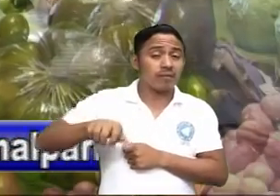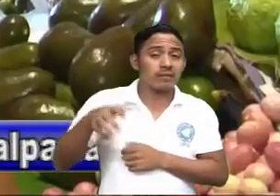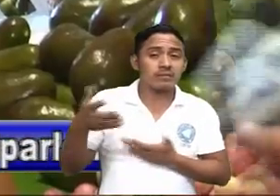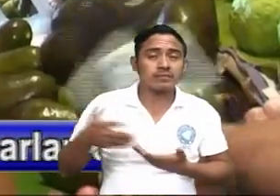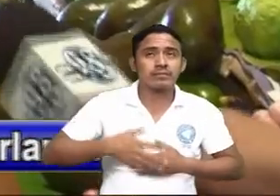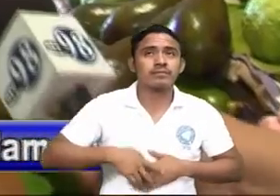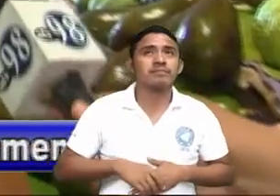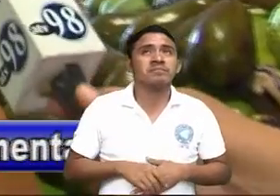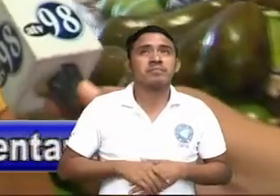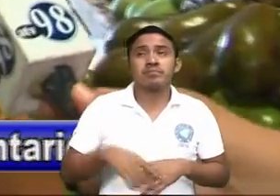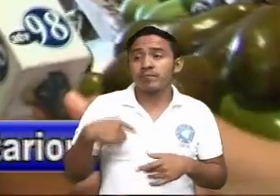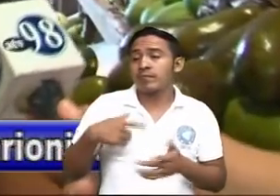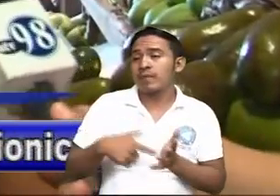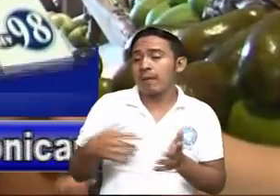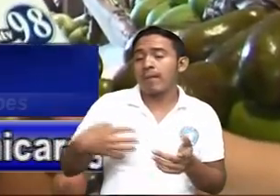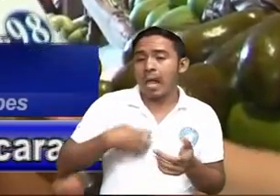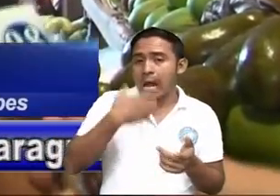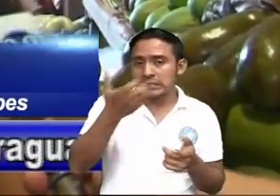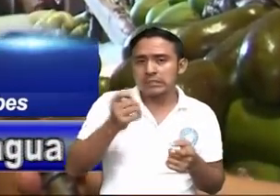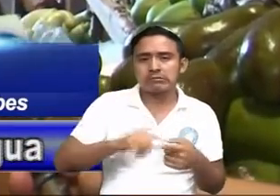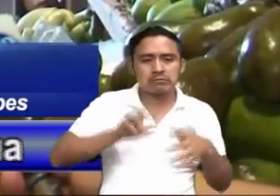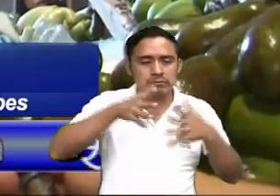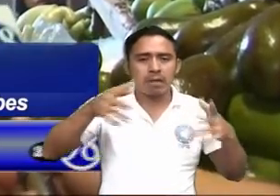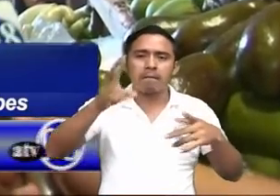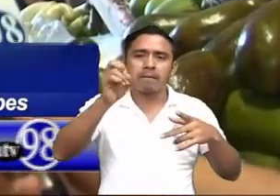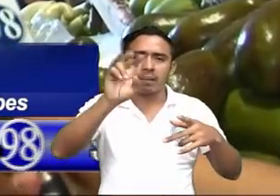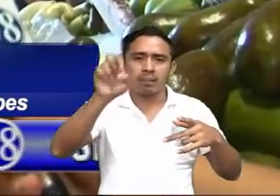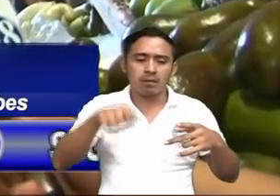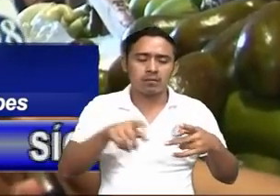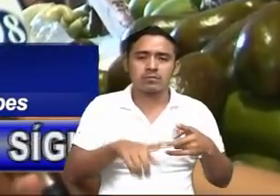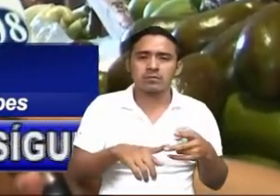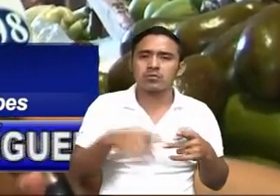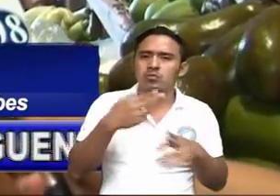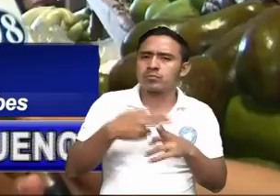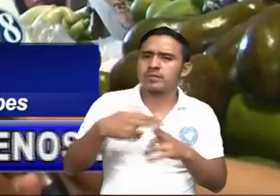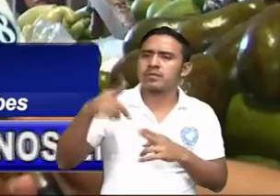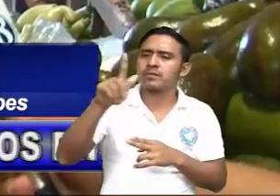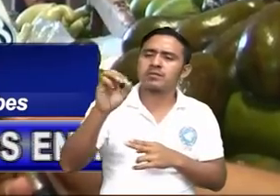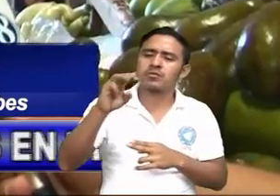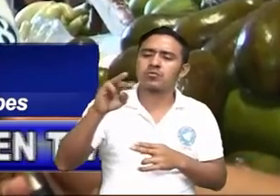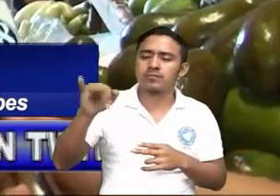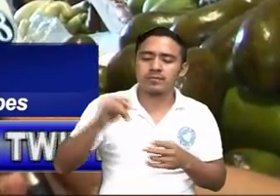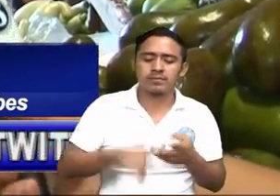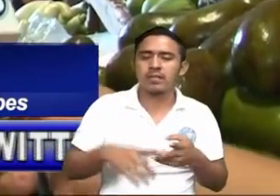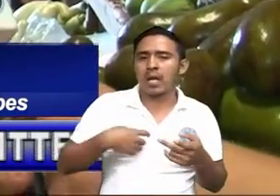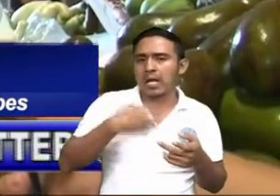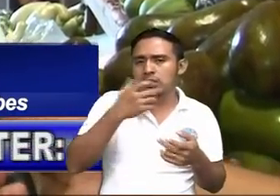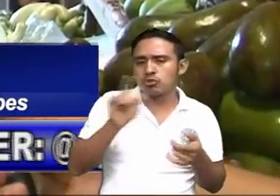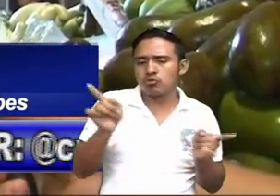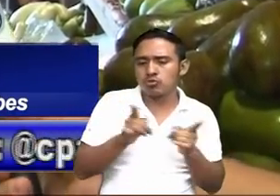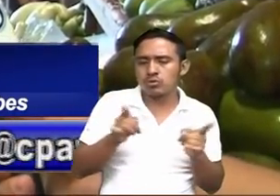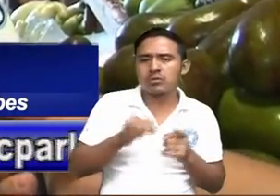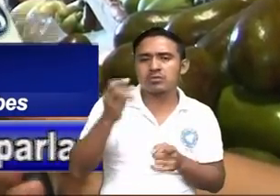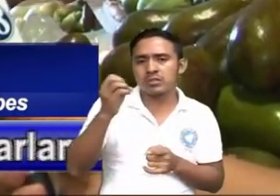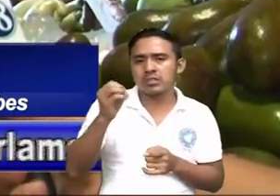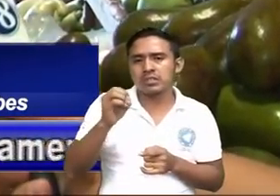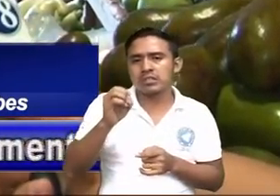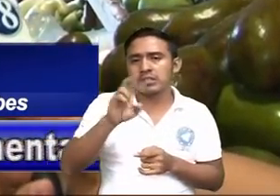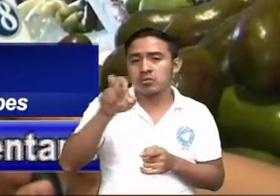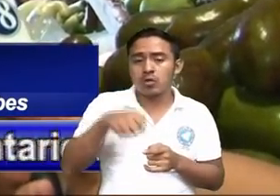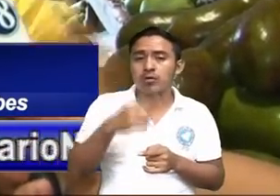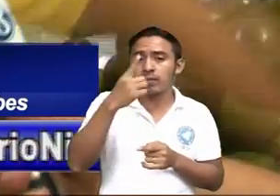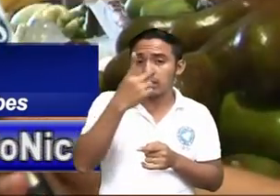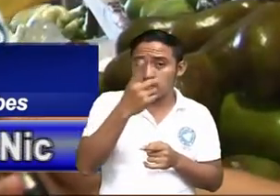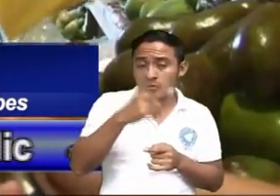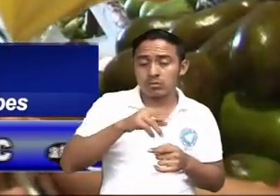Por ejemplo, el mango, tenemos mango grande que salen a 20 córdoba, los tomis, sí. Tenemos el mango chiquito que sale a 30 la docena.